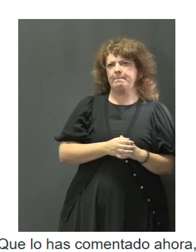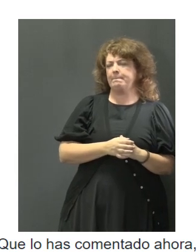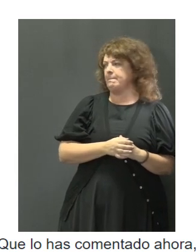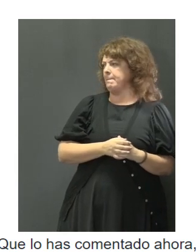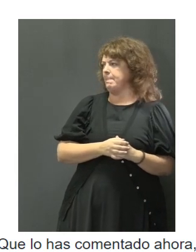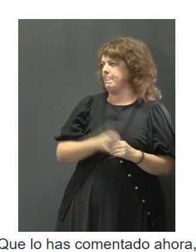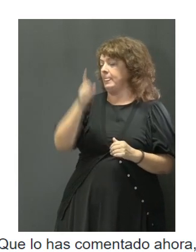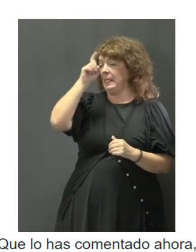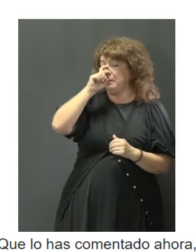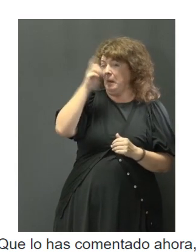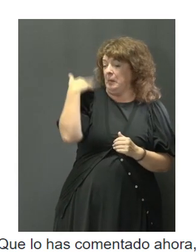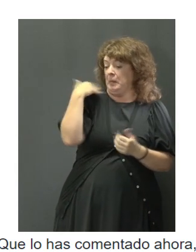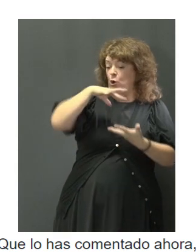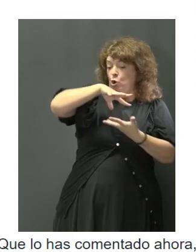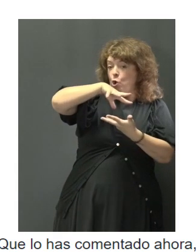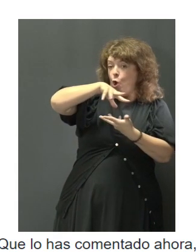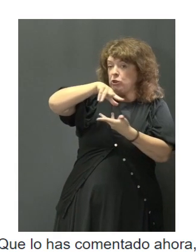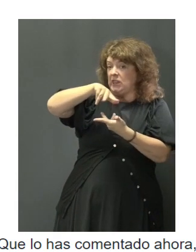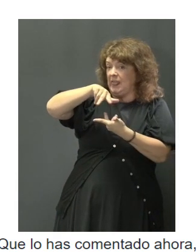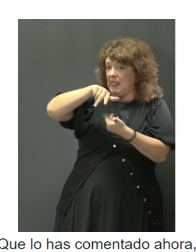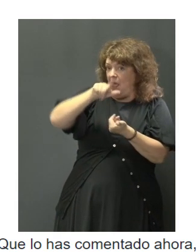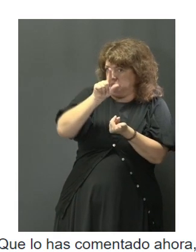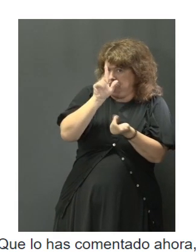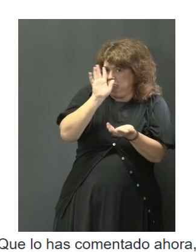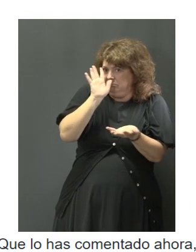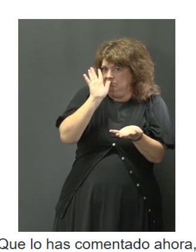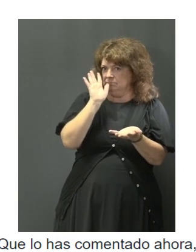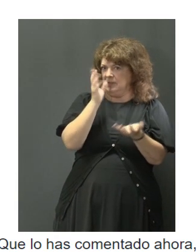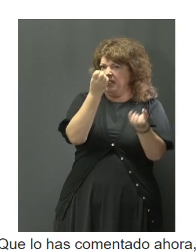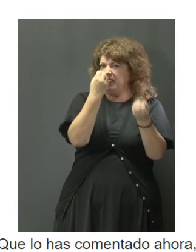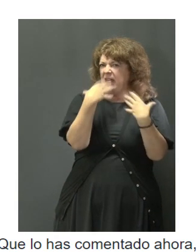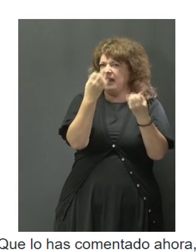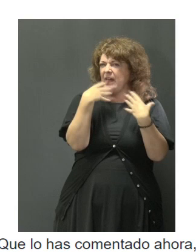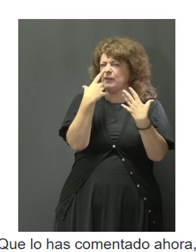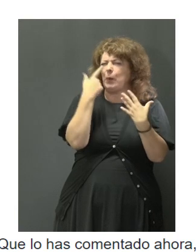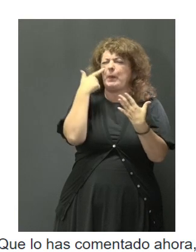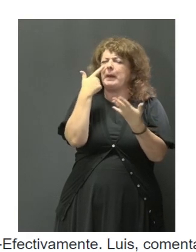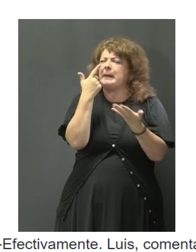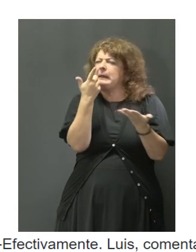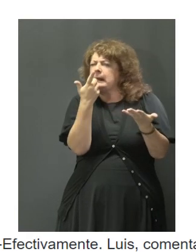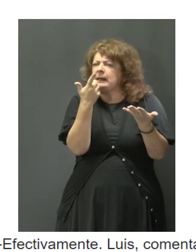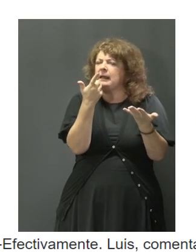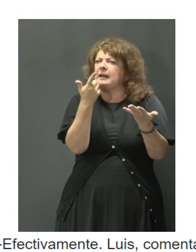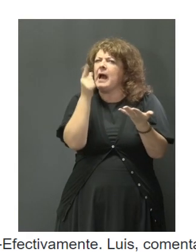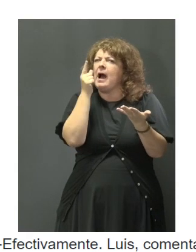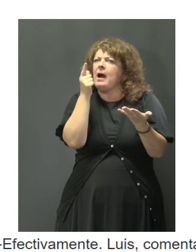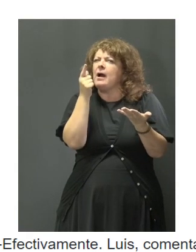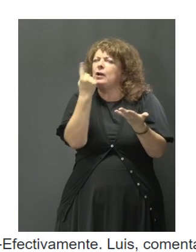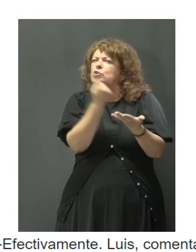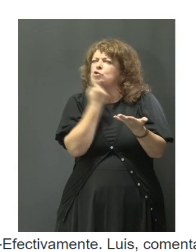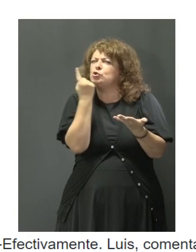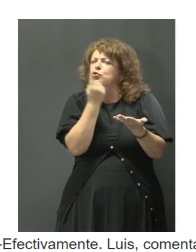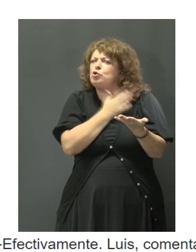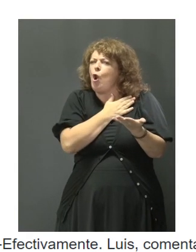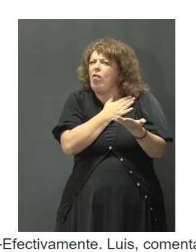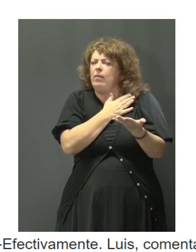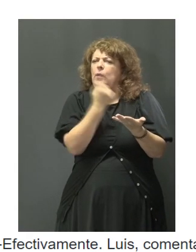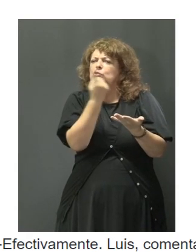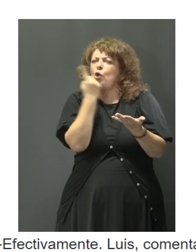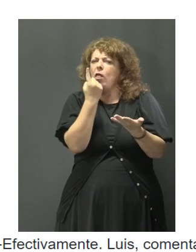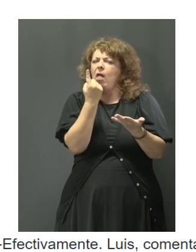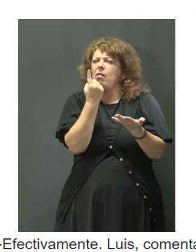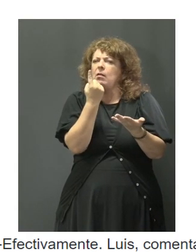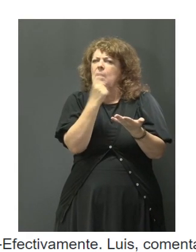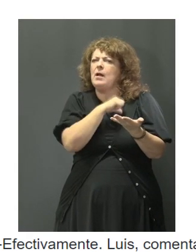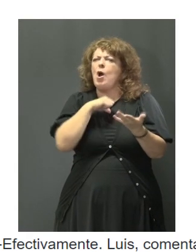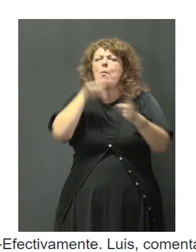de una noticia, un dato, y que nos da la pista de hasta qué punto la soledad no deseada es un